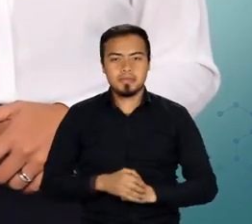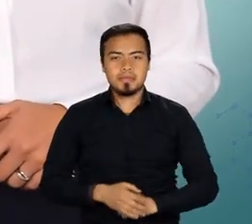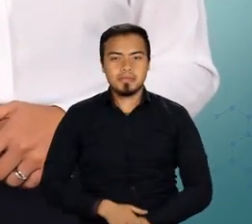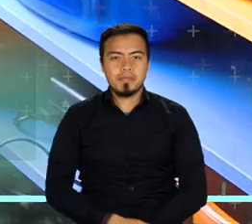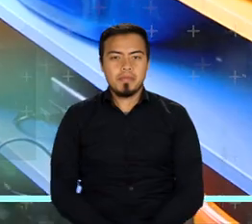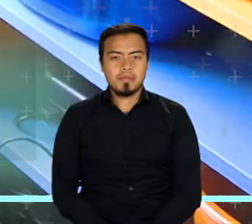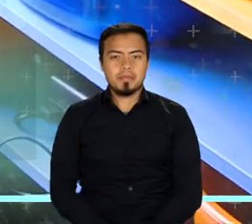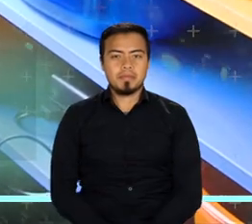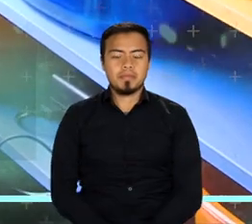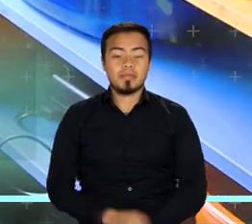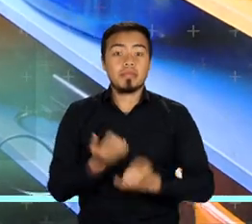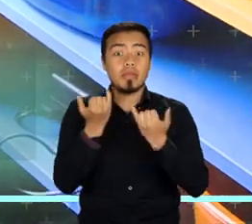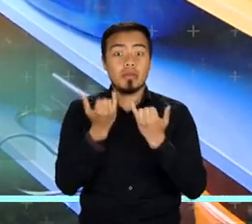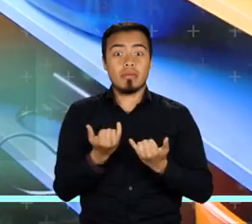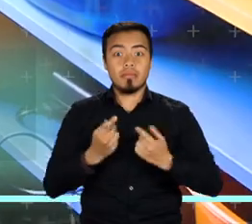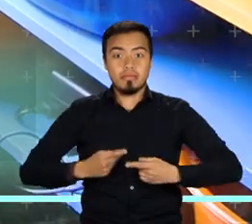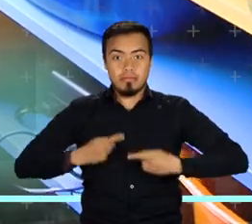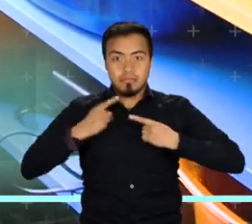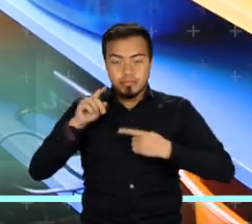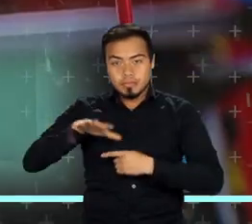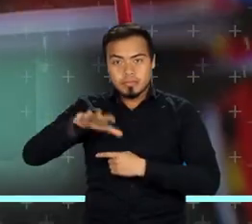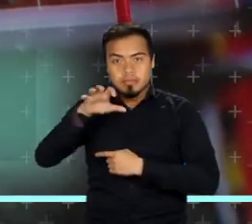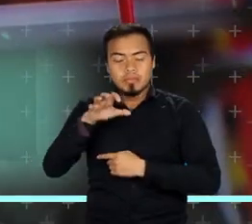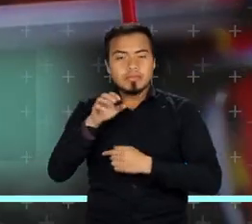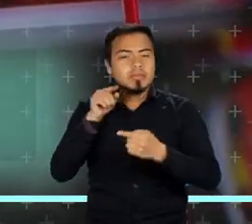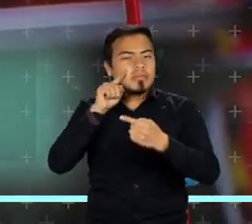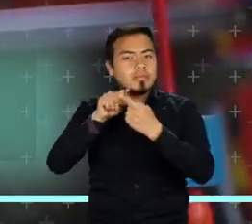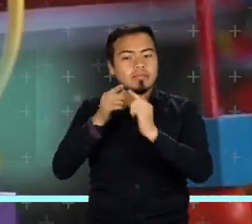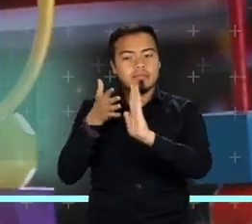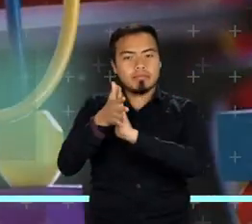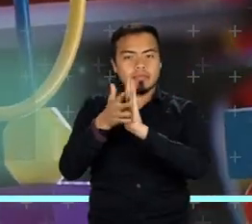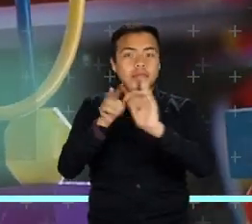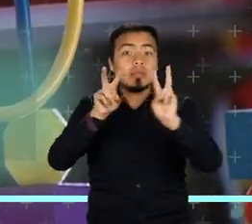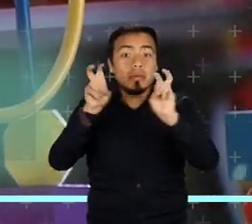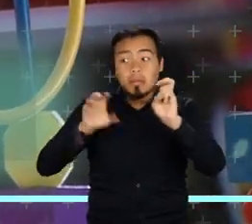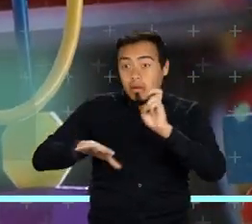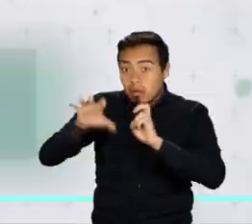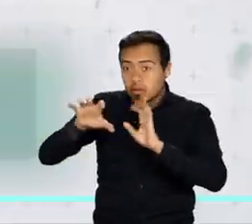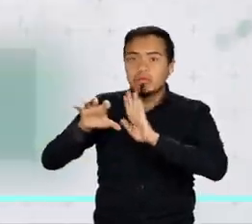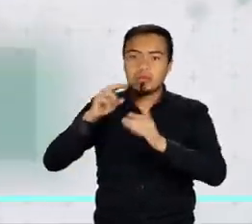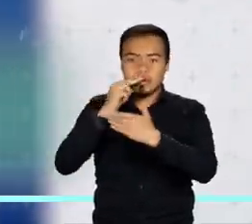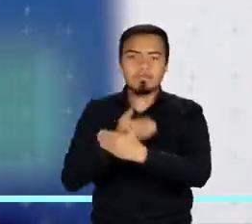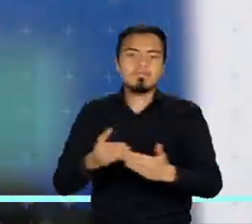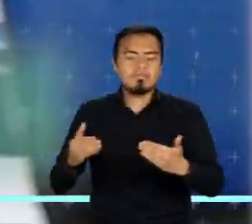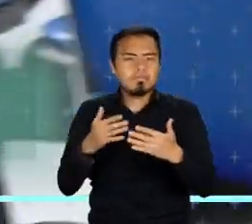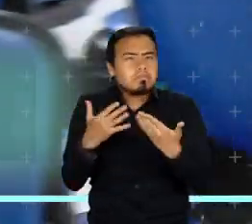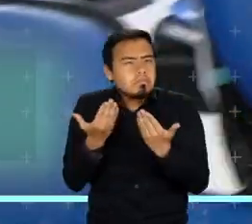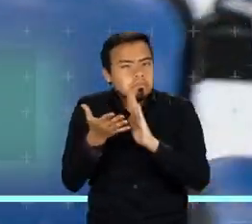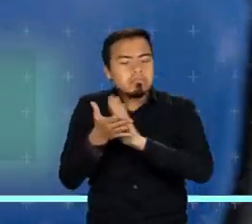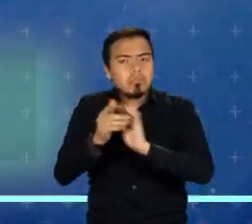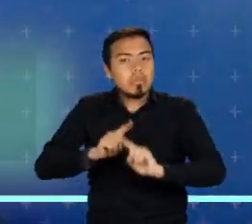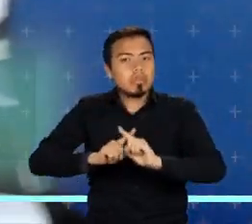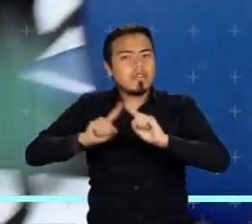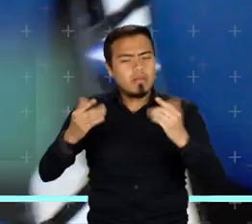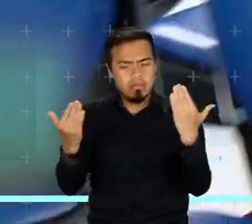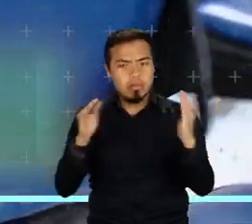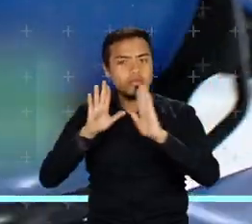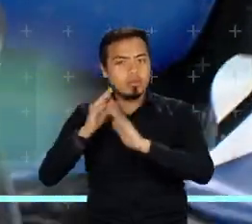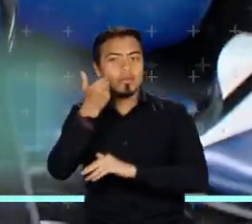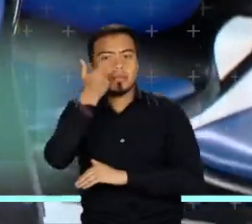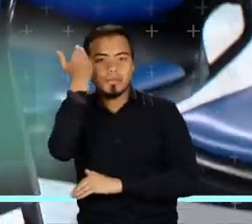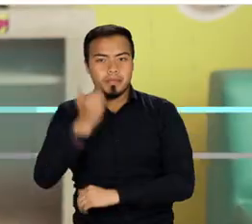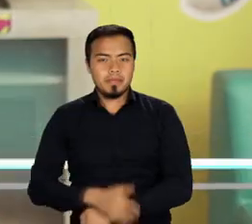Bienvenidos. Hoy, en Vida y Cáncer, hablaremos sobre el cáncer infantil y las diferencias con el cáncer en